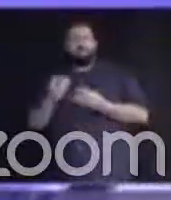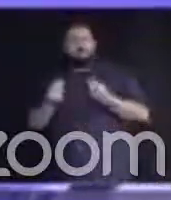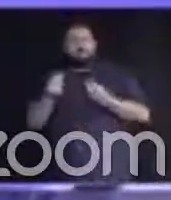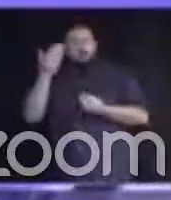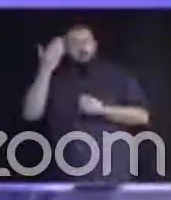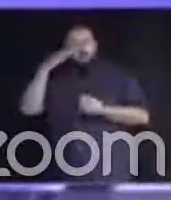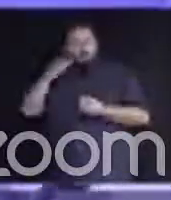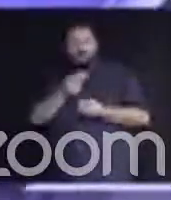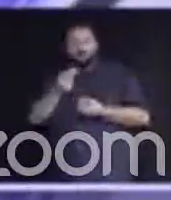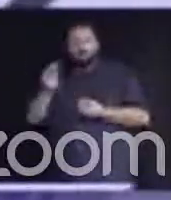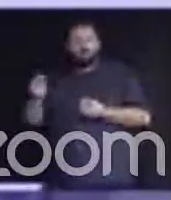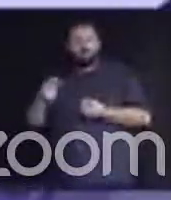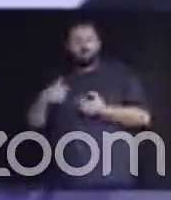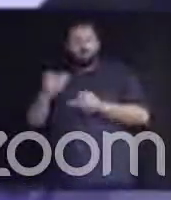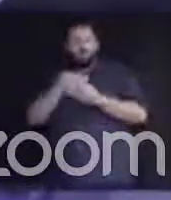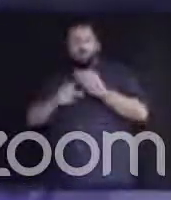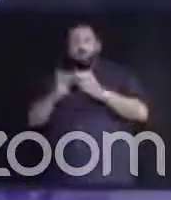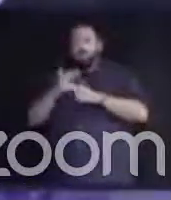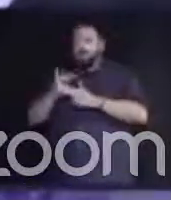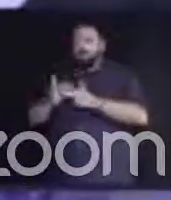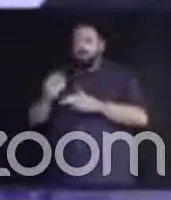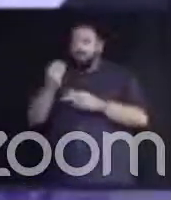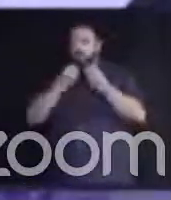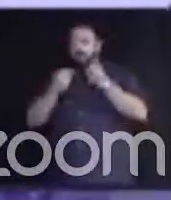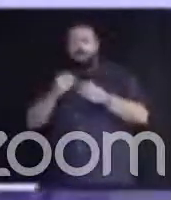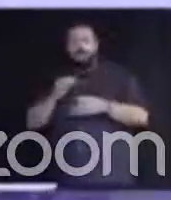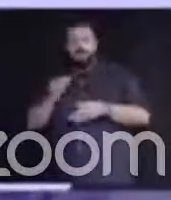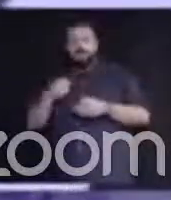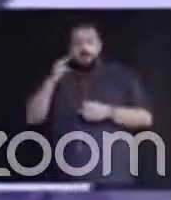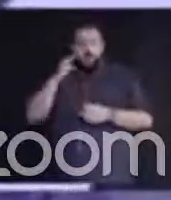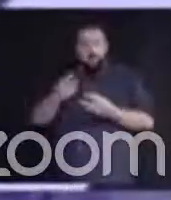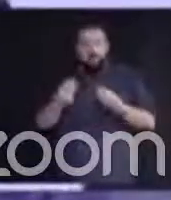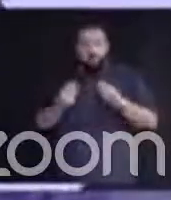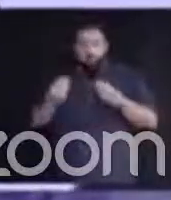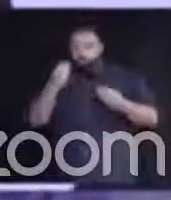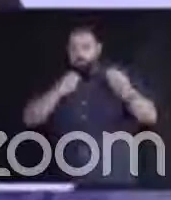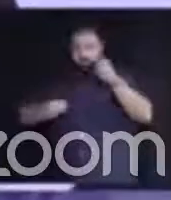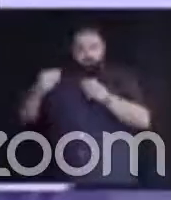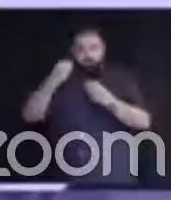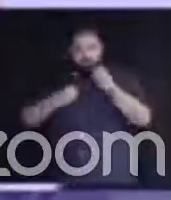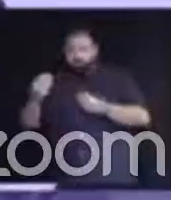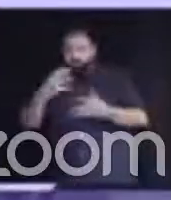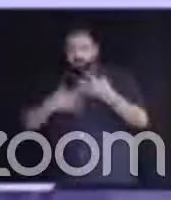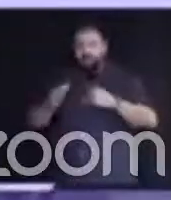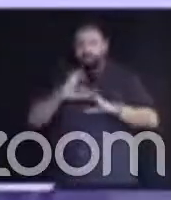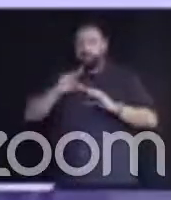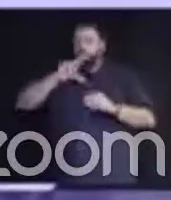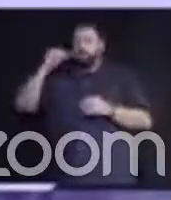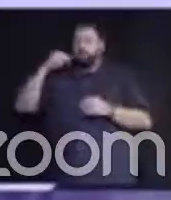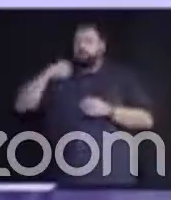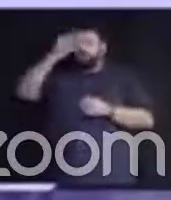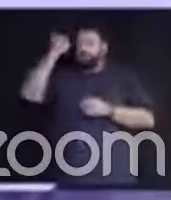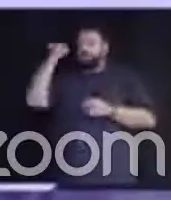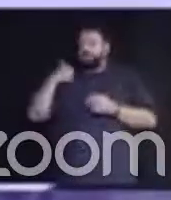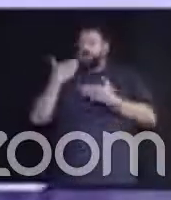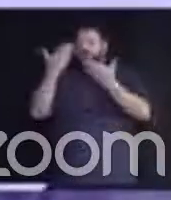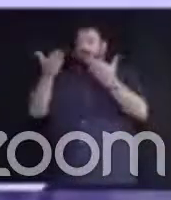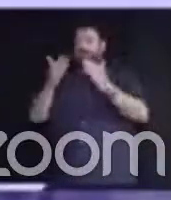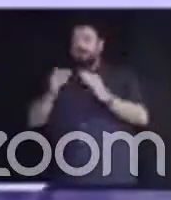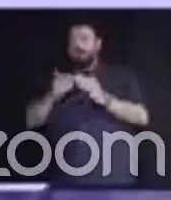están hasta en la comida, a ver cuánto me como porque ya no sé, ya regresando en la casa,